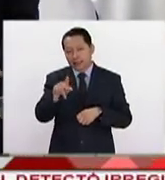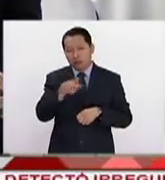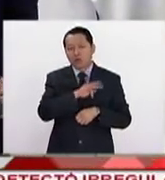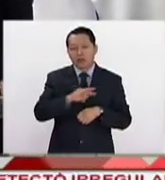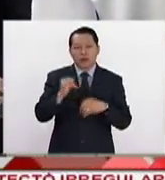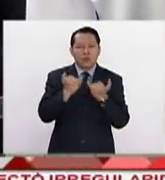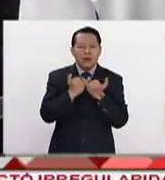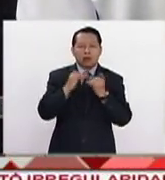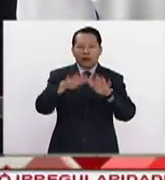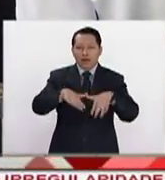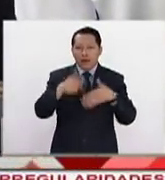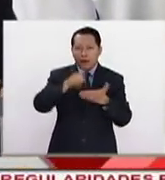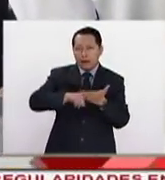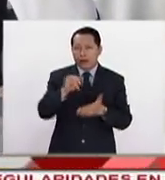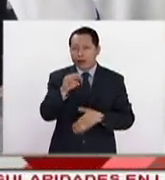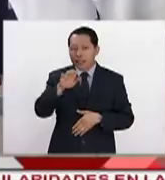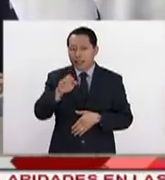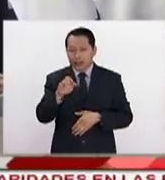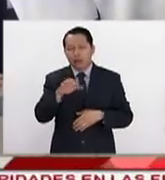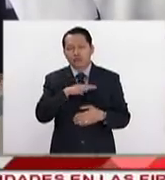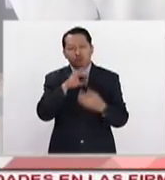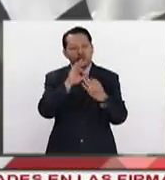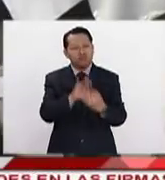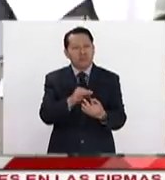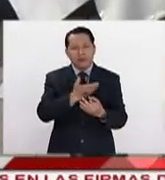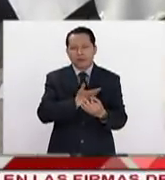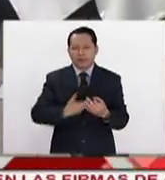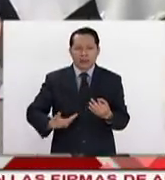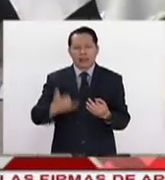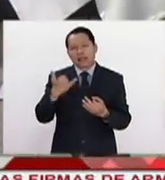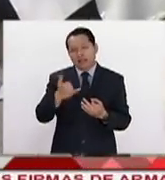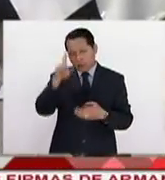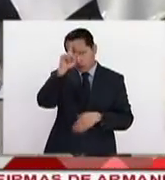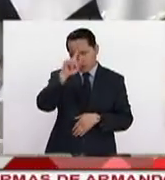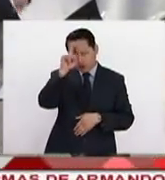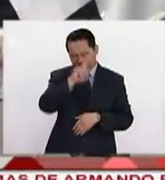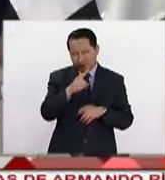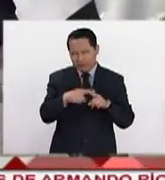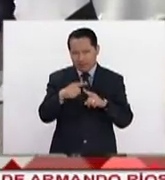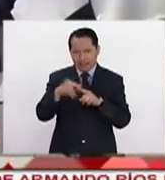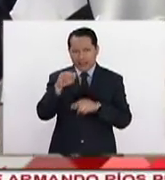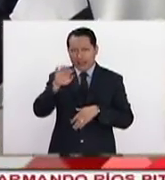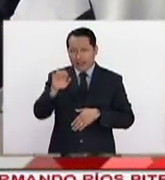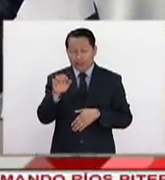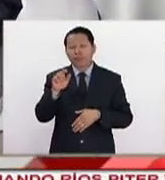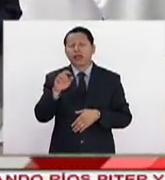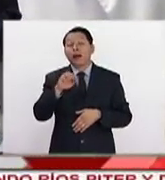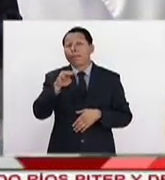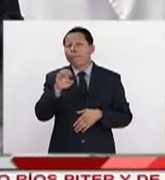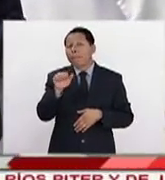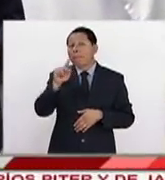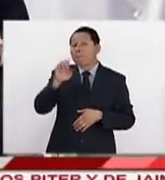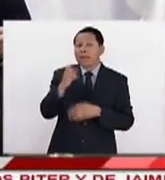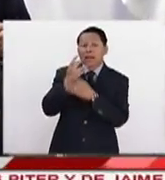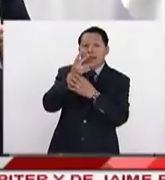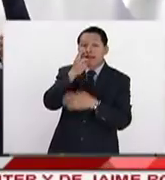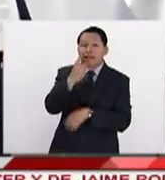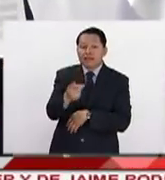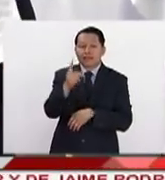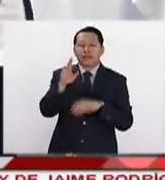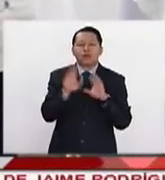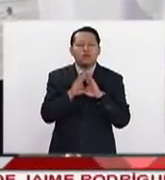auditorio del Instituto Nacional Electoral en presencia del presidente y los consejeros del INE. José Antonio Meade afirmó que frente a los